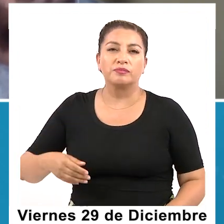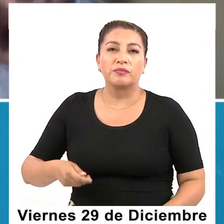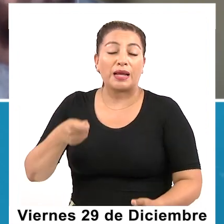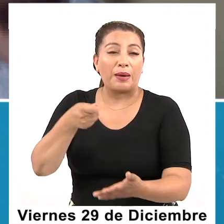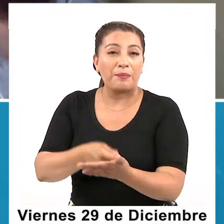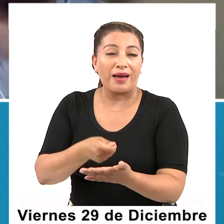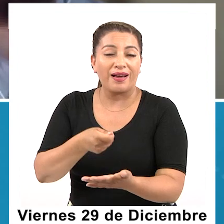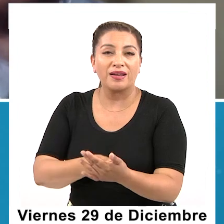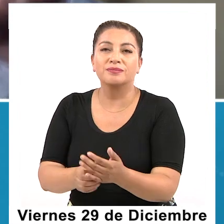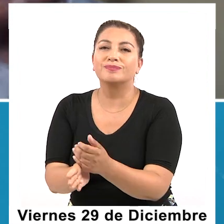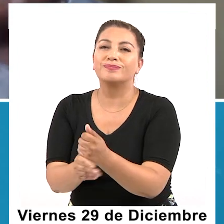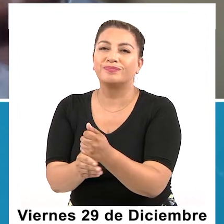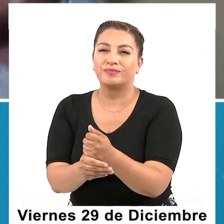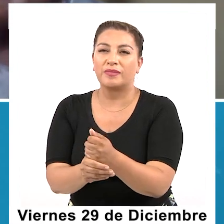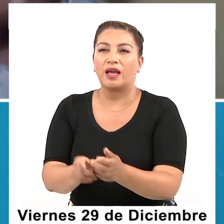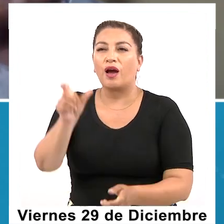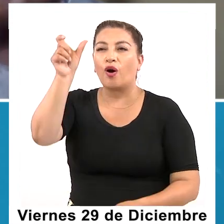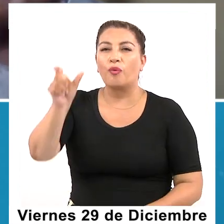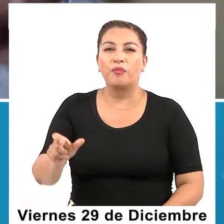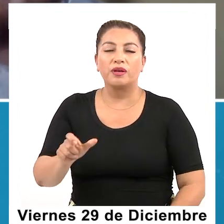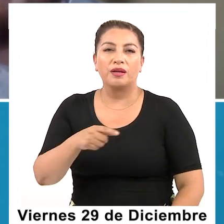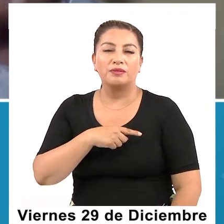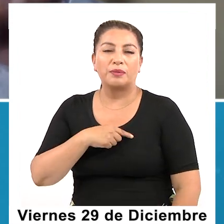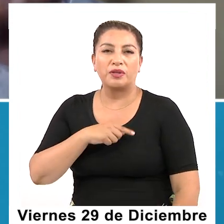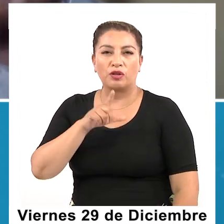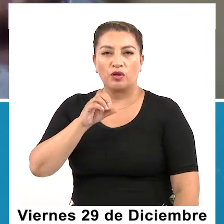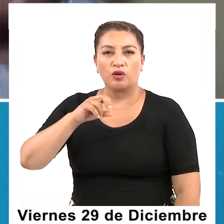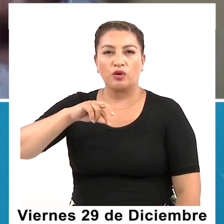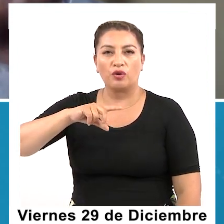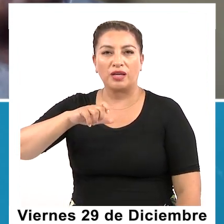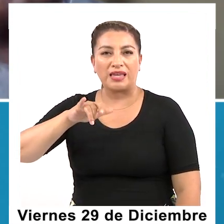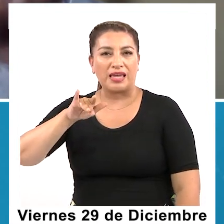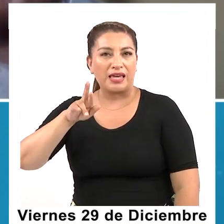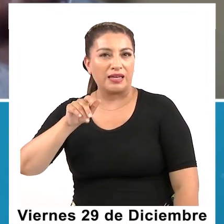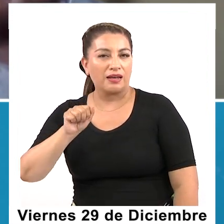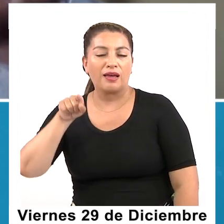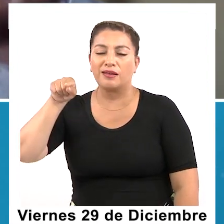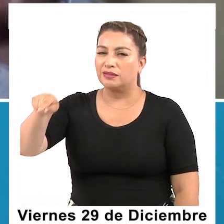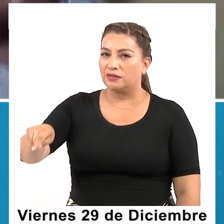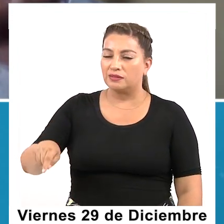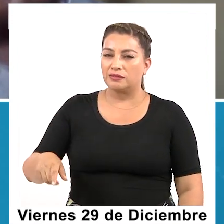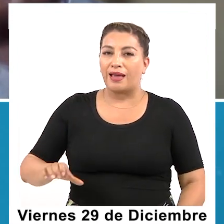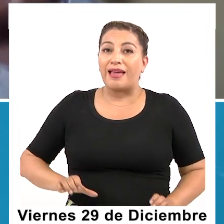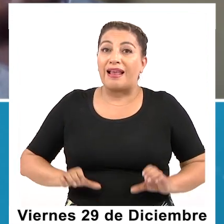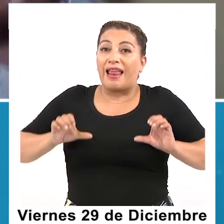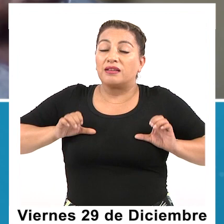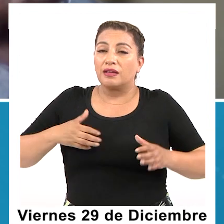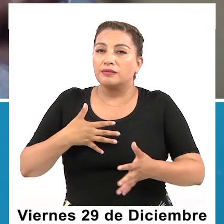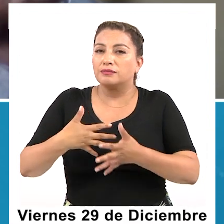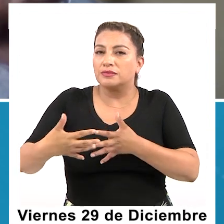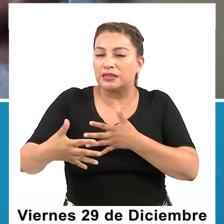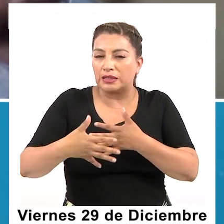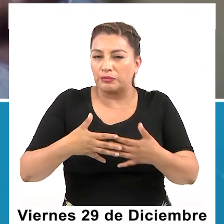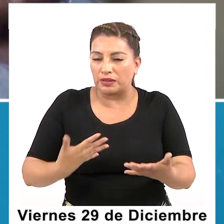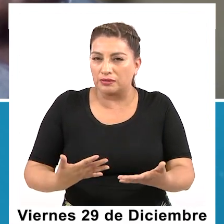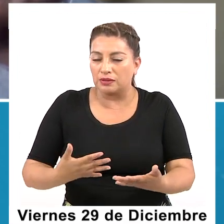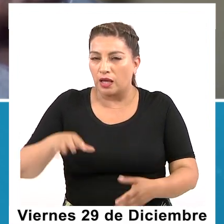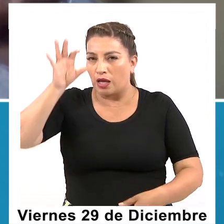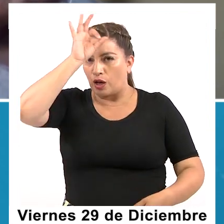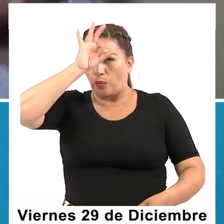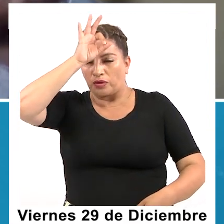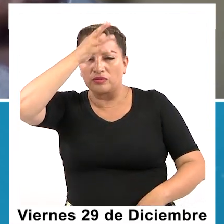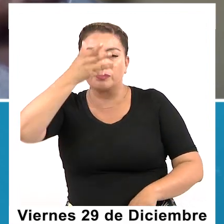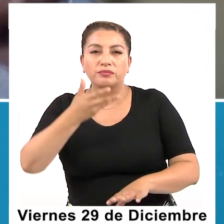pagado coimas a Pablo Longueira. Entonces, creo que es una situación que desde la ética y la transparencia y desde la crítica que